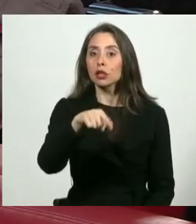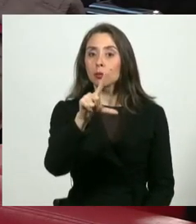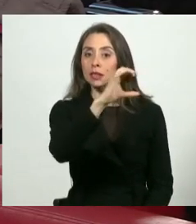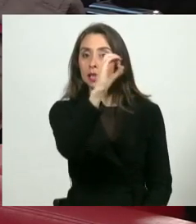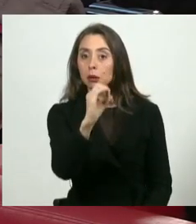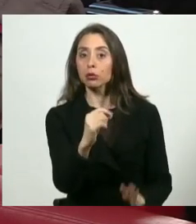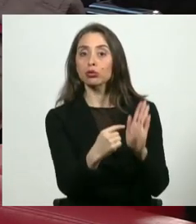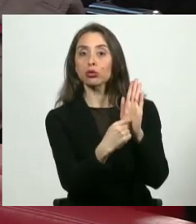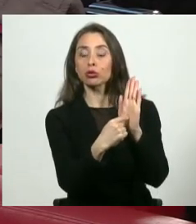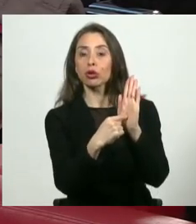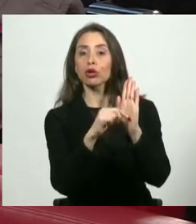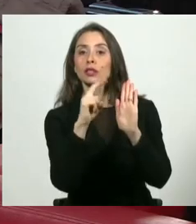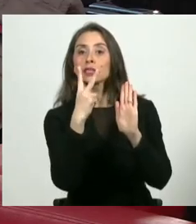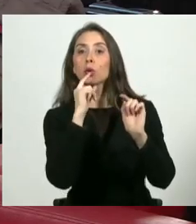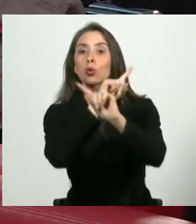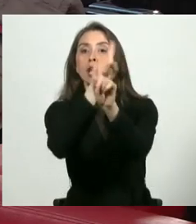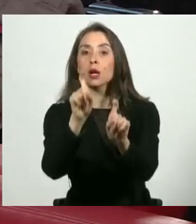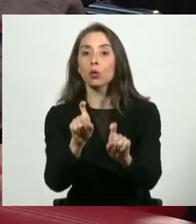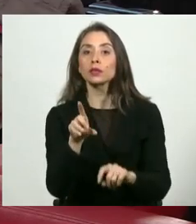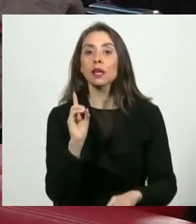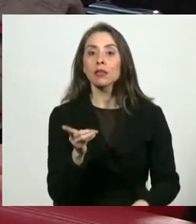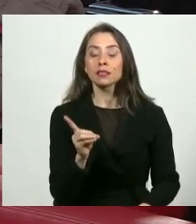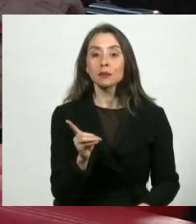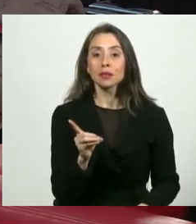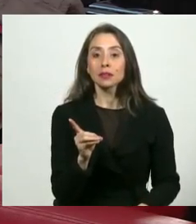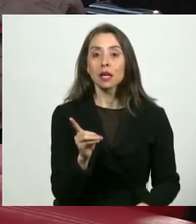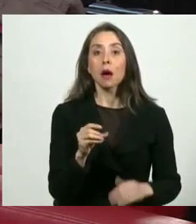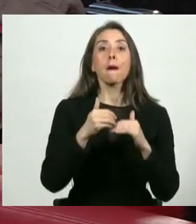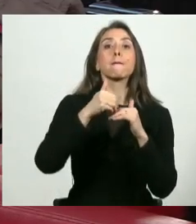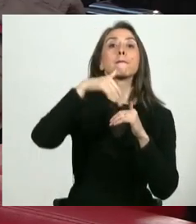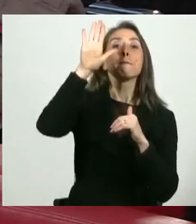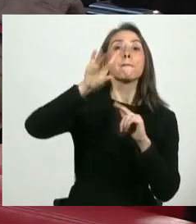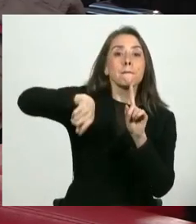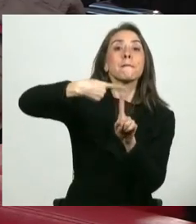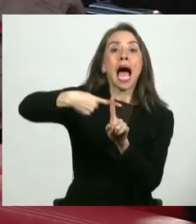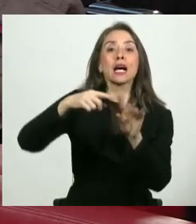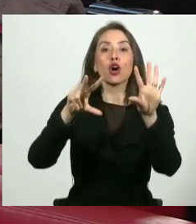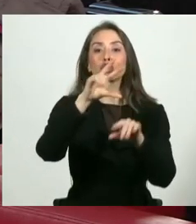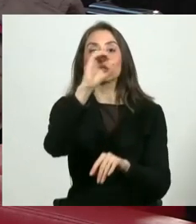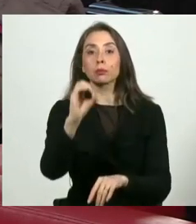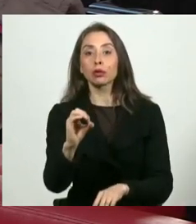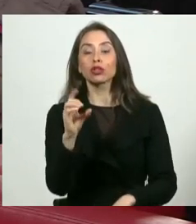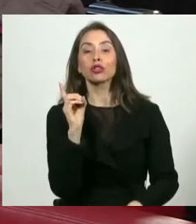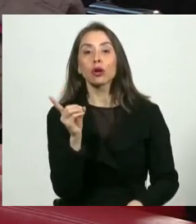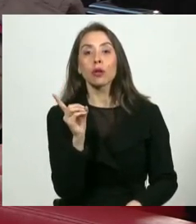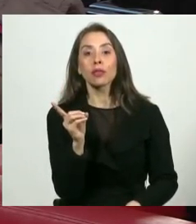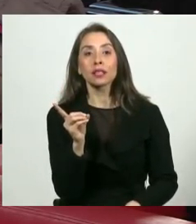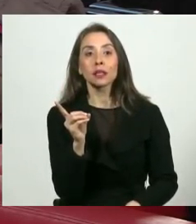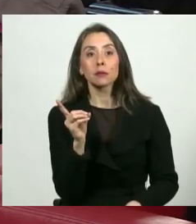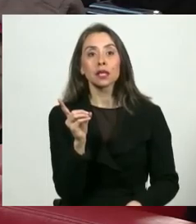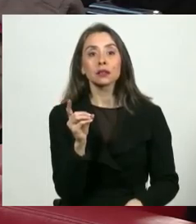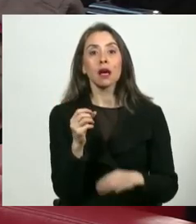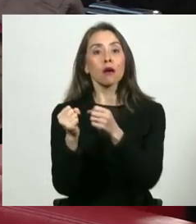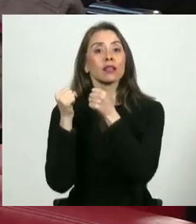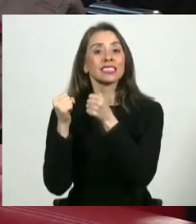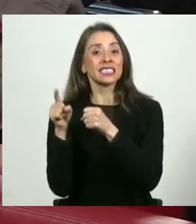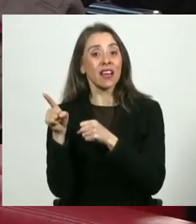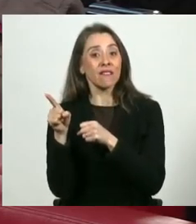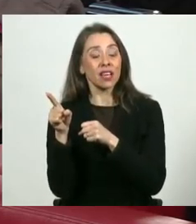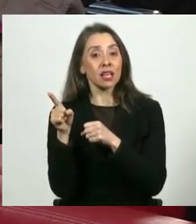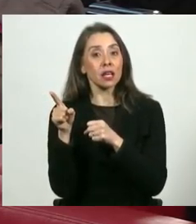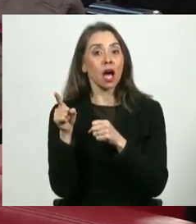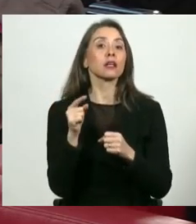11,7% según la segunda encuesta de discapacidad, más un 8% con discapacidad severa. O